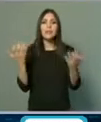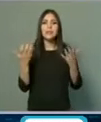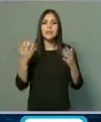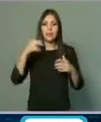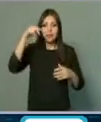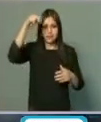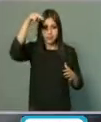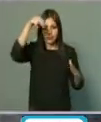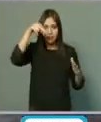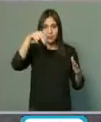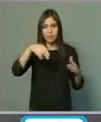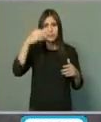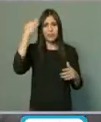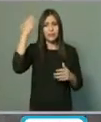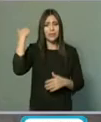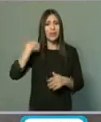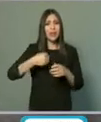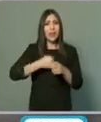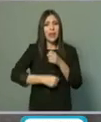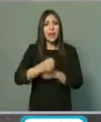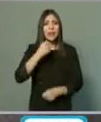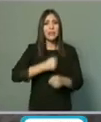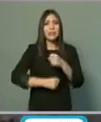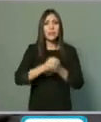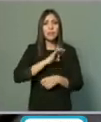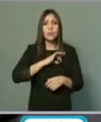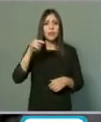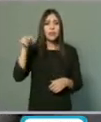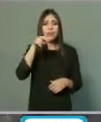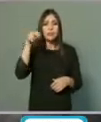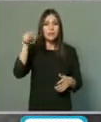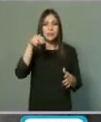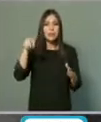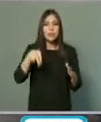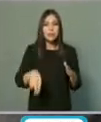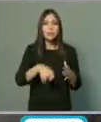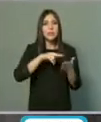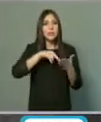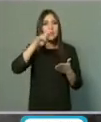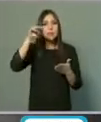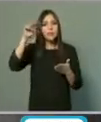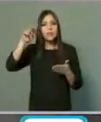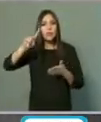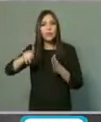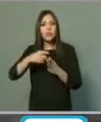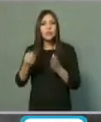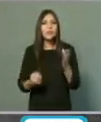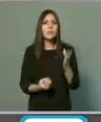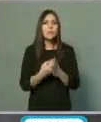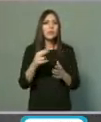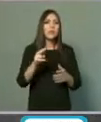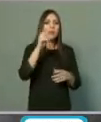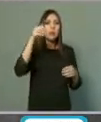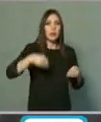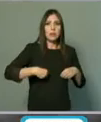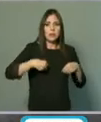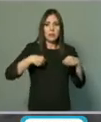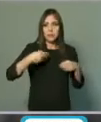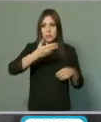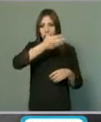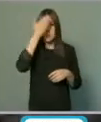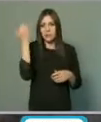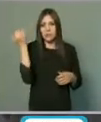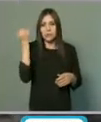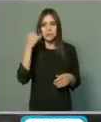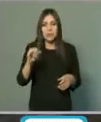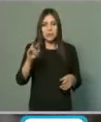llegar hace miles de años, para alcanzar estos puntos, realizar las pinturas y salir, no sé si con vida, pues, pero... No, es que Eran